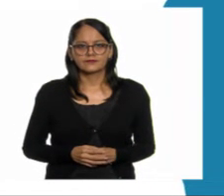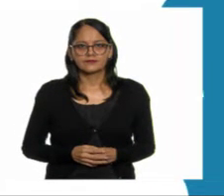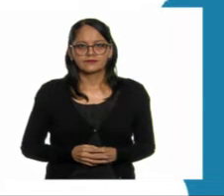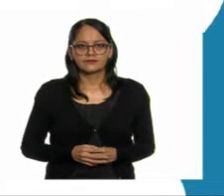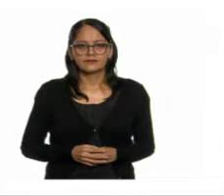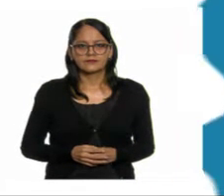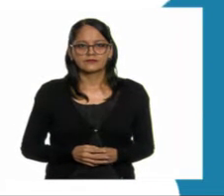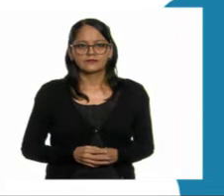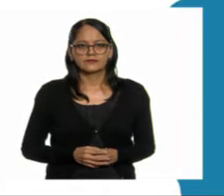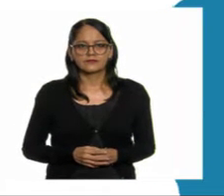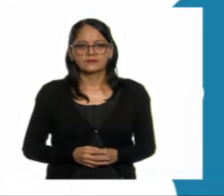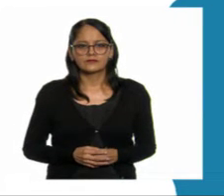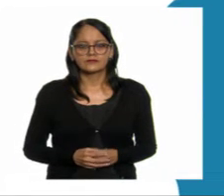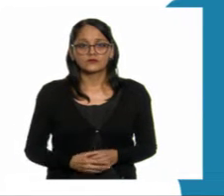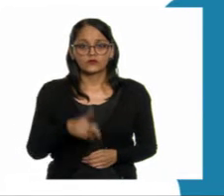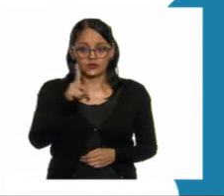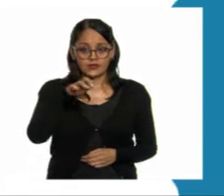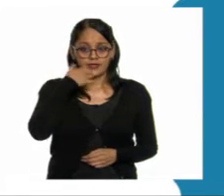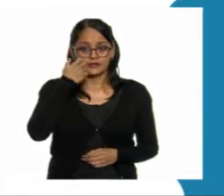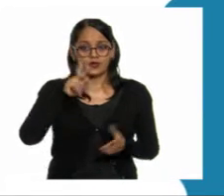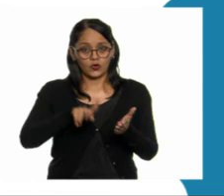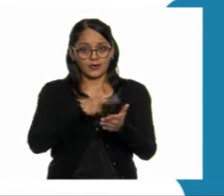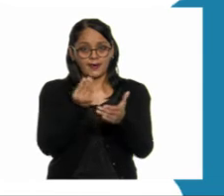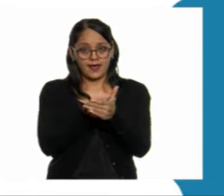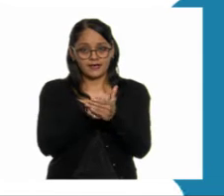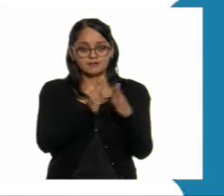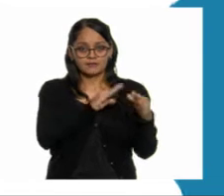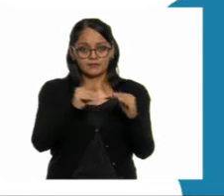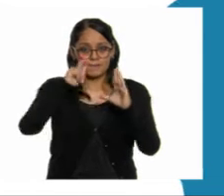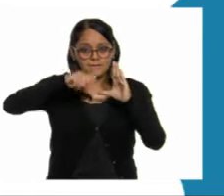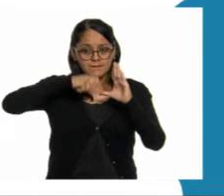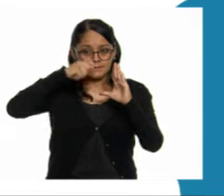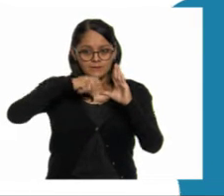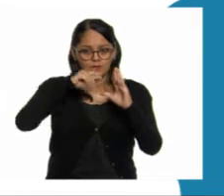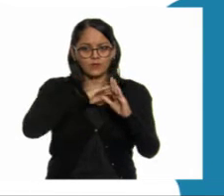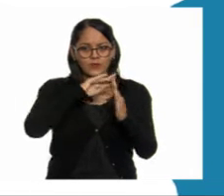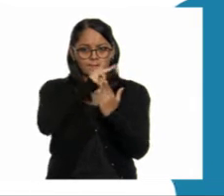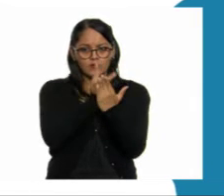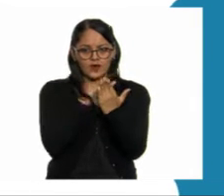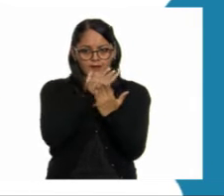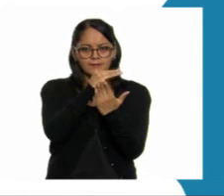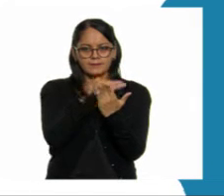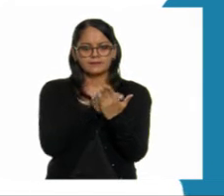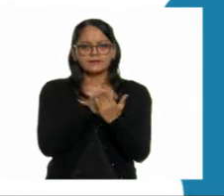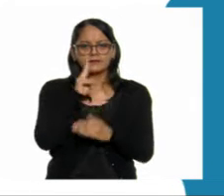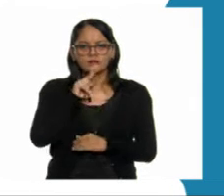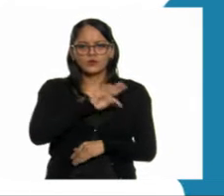conalitech.sep.gov.mx. Si quieres volver a ver los programas de Aprende en Casa, los puedes encontrar en la